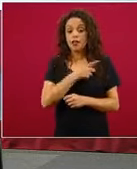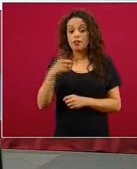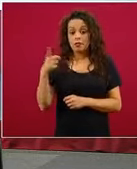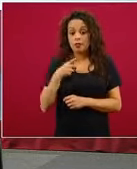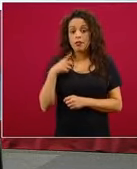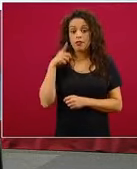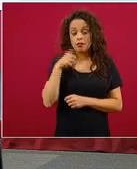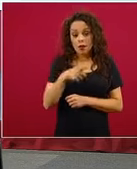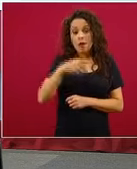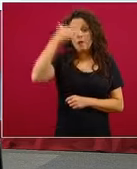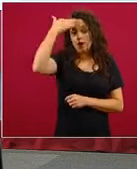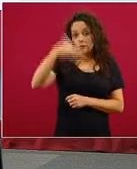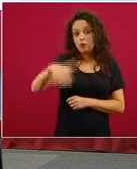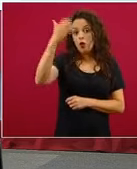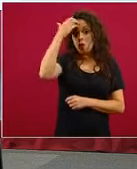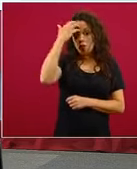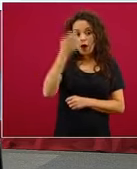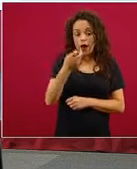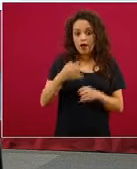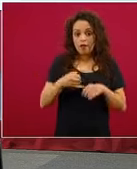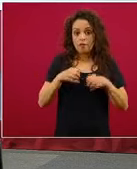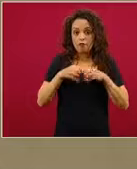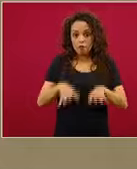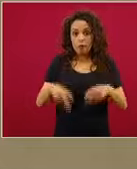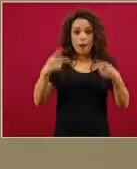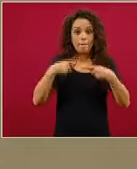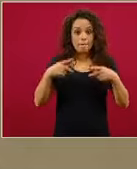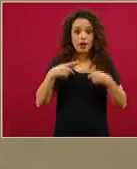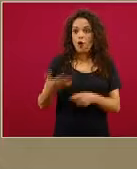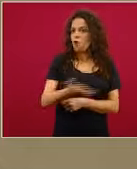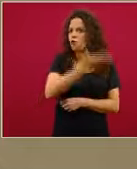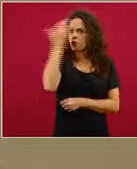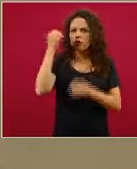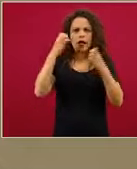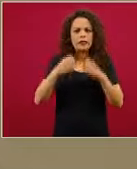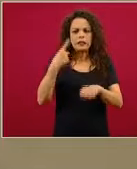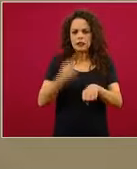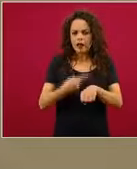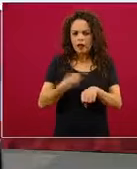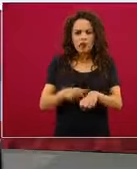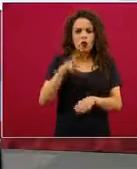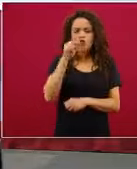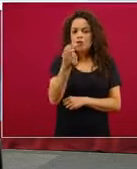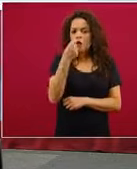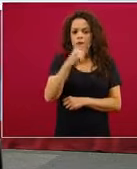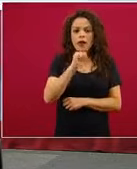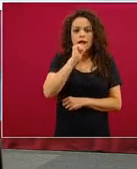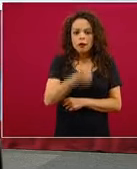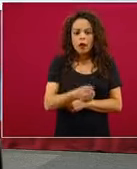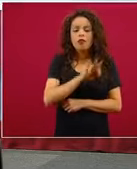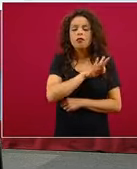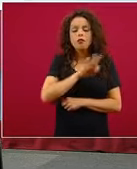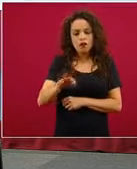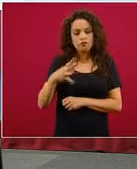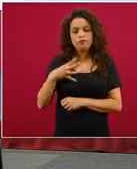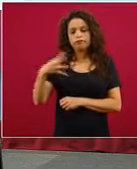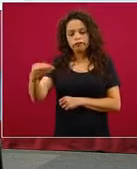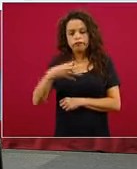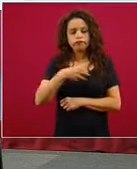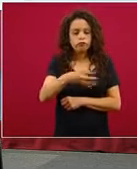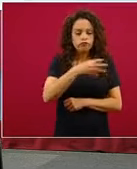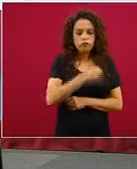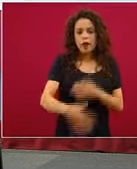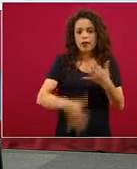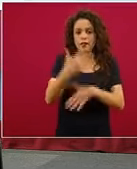dar a conocer. Una persona sin diagnóstico y sin tratamiento puede incluso transmitir la enfermedad hasta